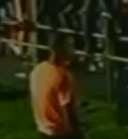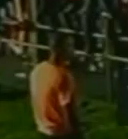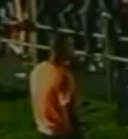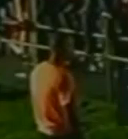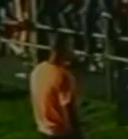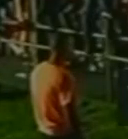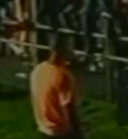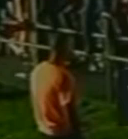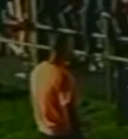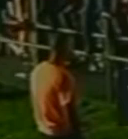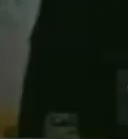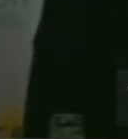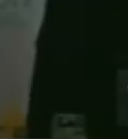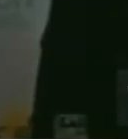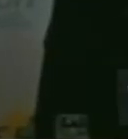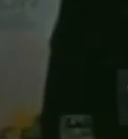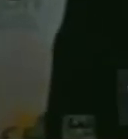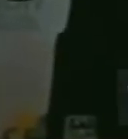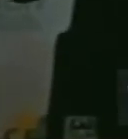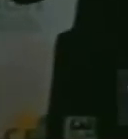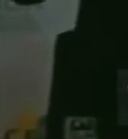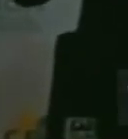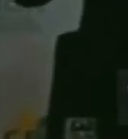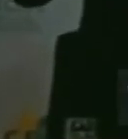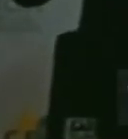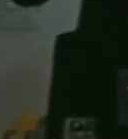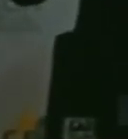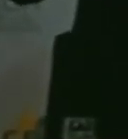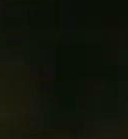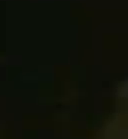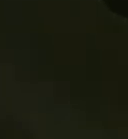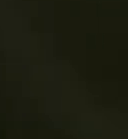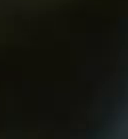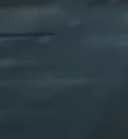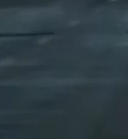barco. El mandatario podría viajar a Caracas a la asunción de Nicolás Maduro.